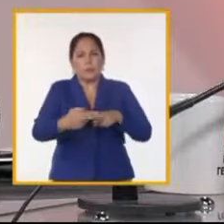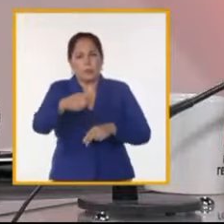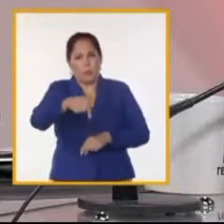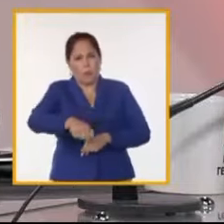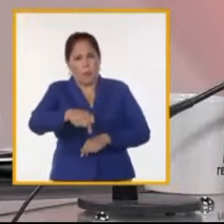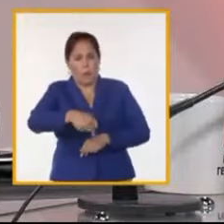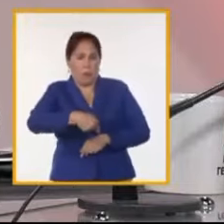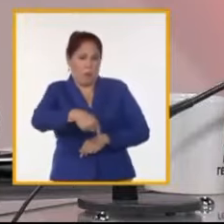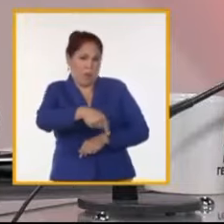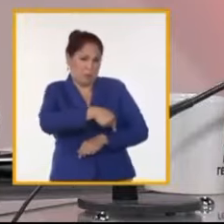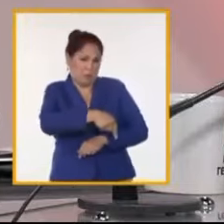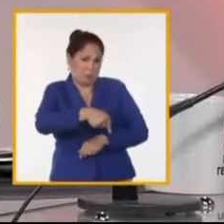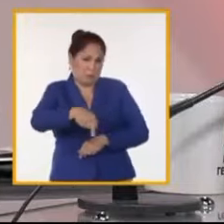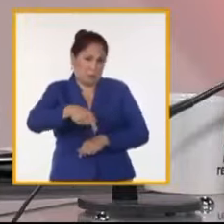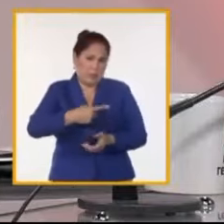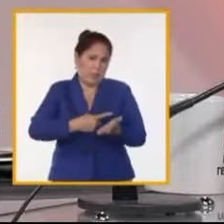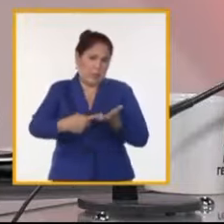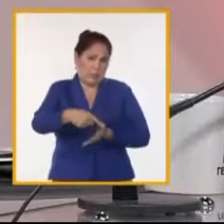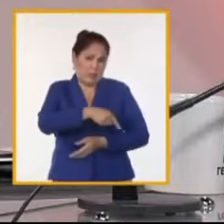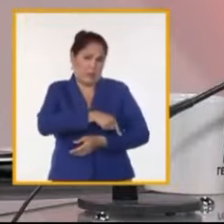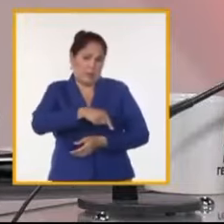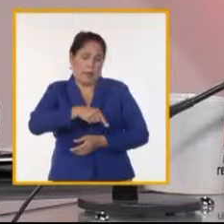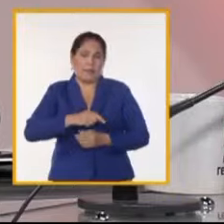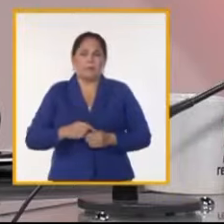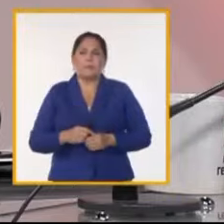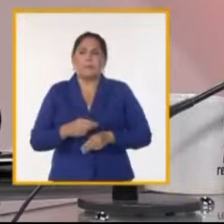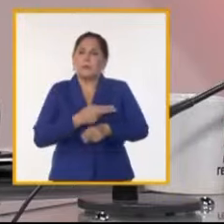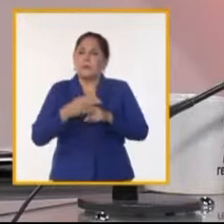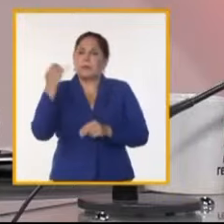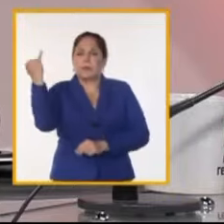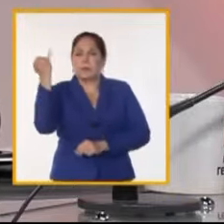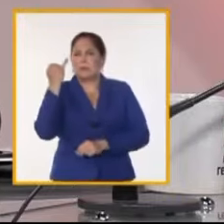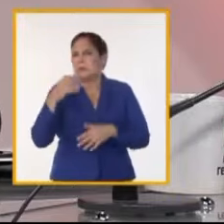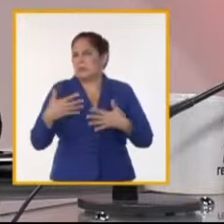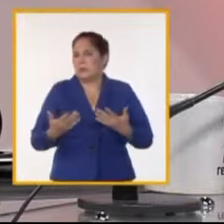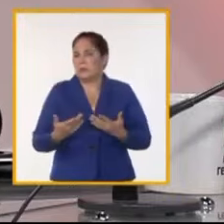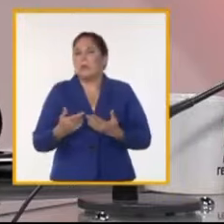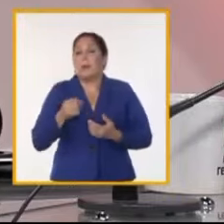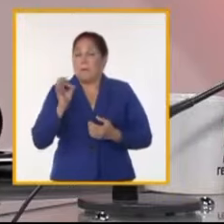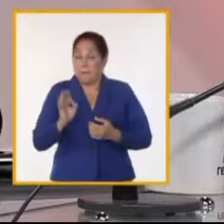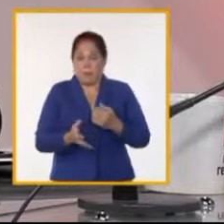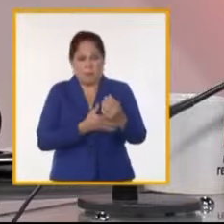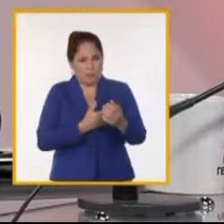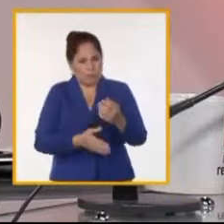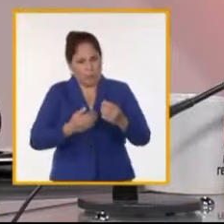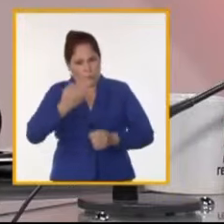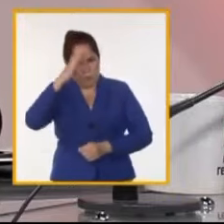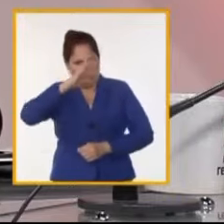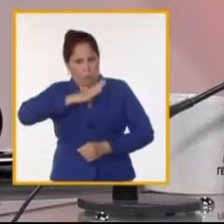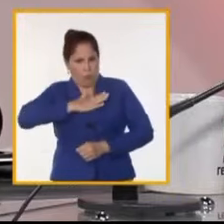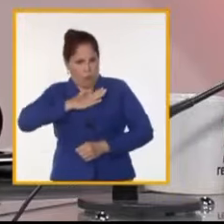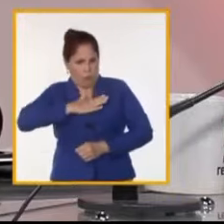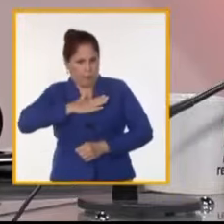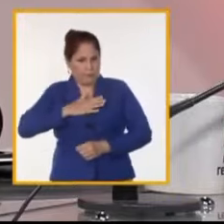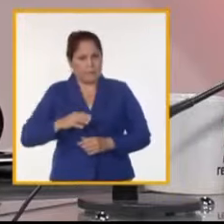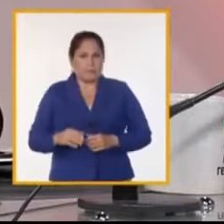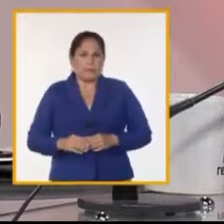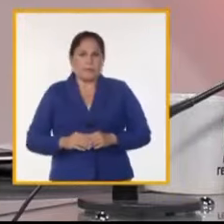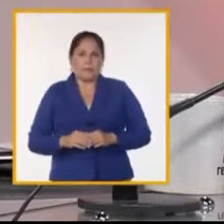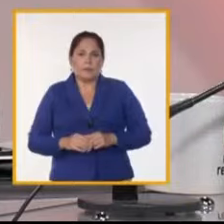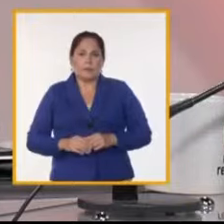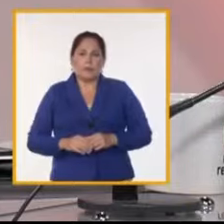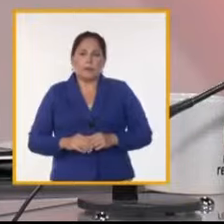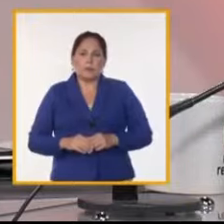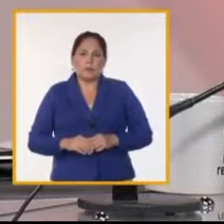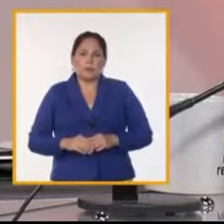días han estado marcando la agenda internacional y que tienen que ver con nuestra realidad y con la realidad más perentoria del